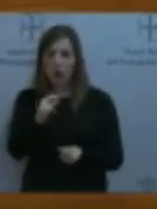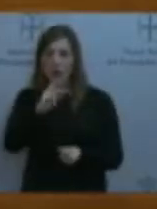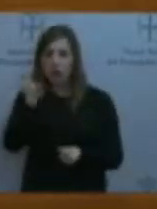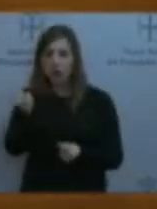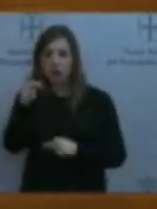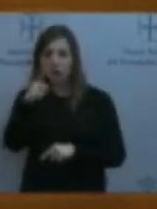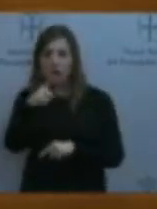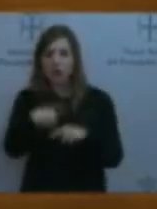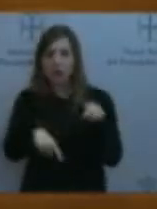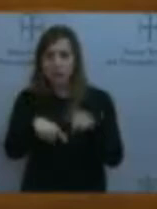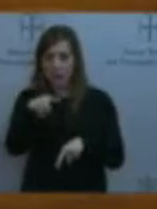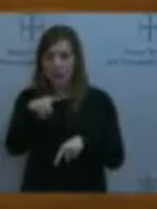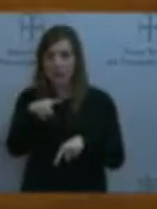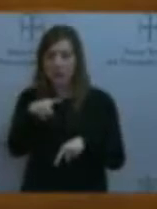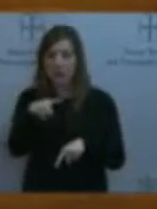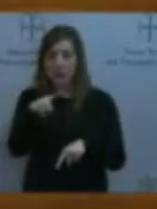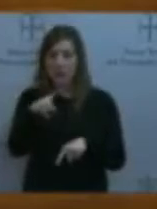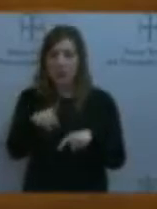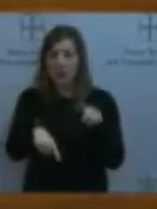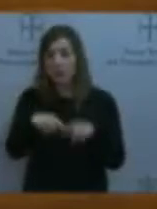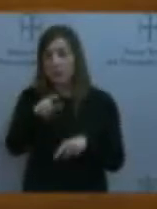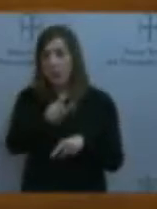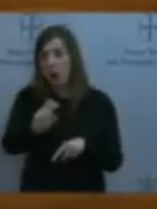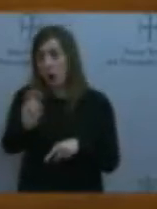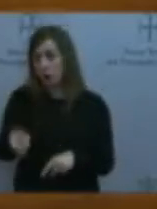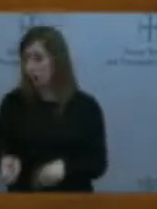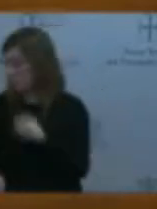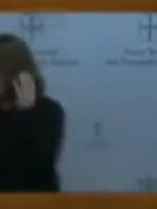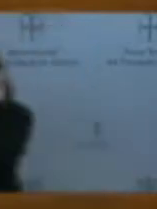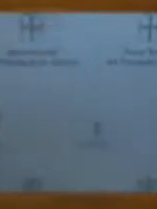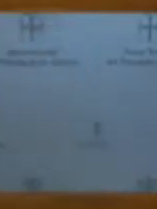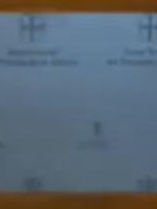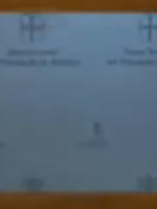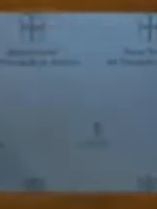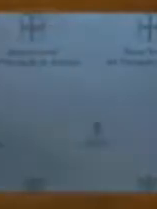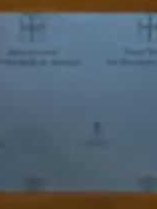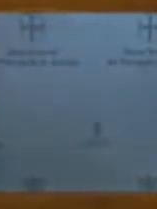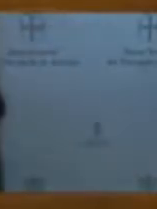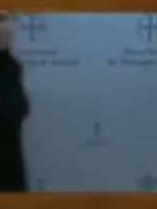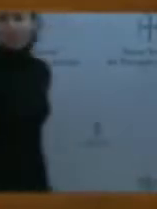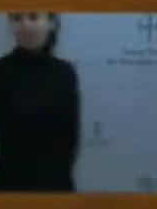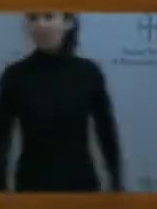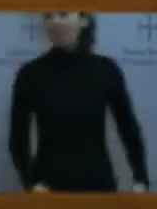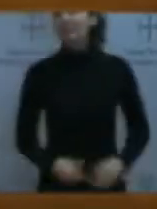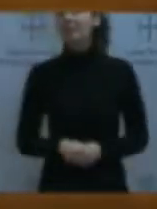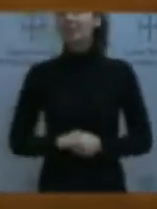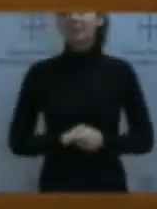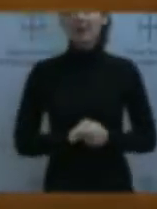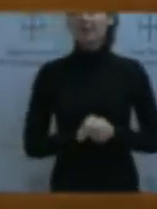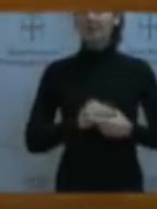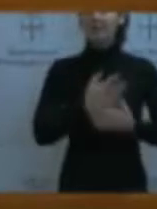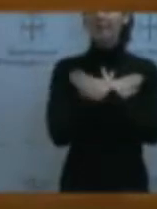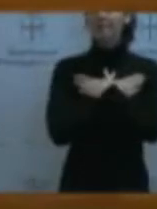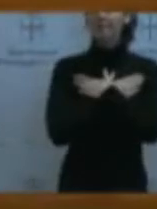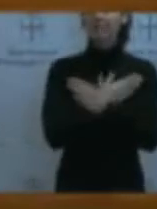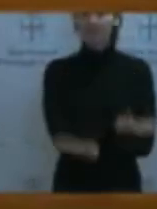dependían del pulso con otros actores. En todo caso, les proponíamos sentar las bases para duplicar el parque de vivienda